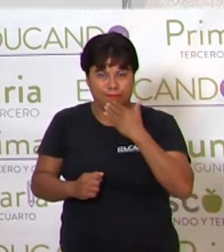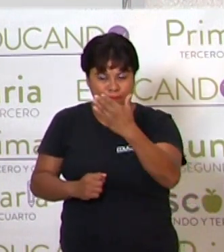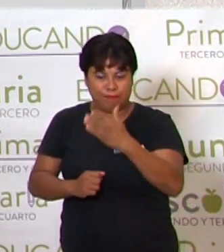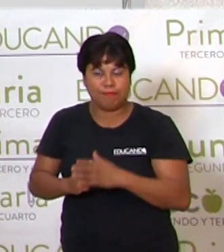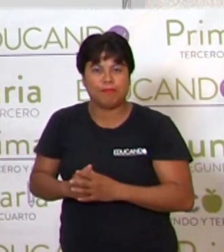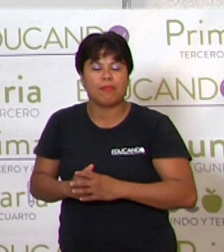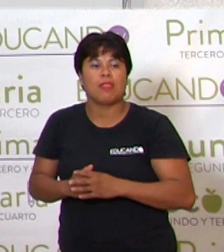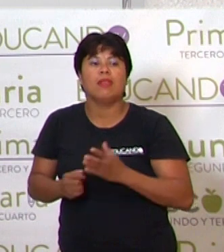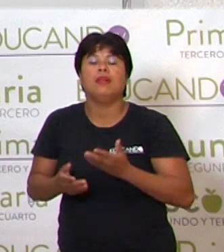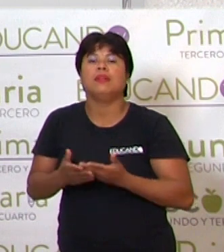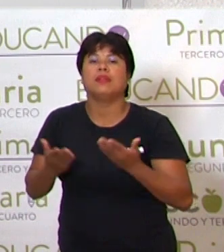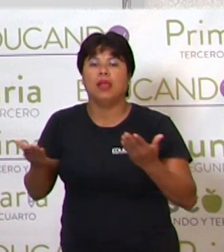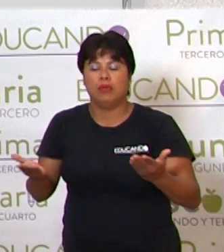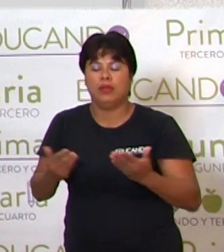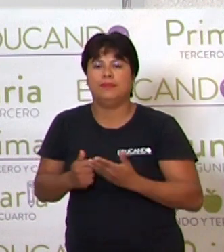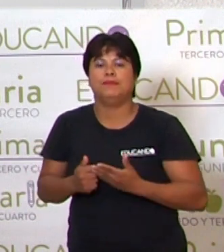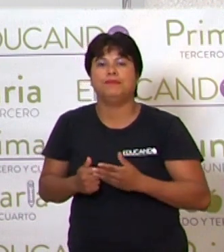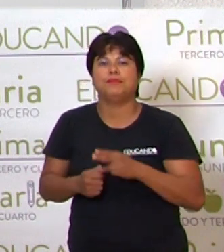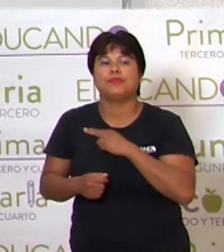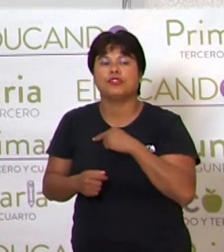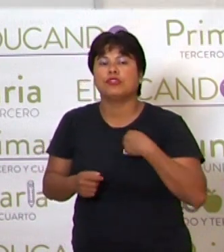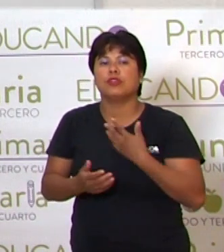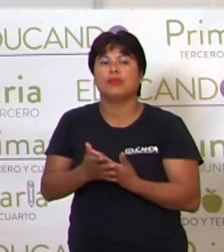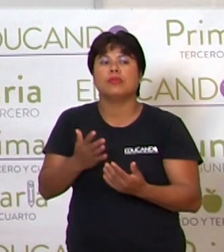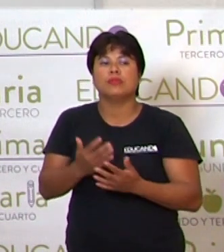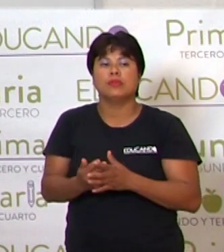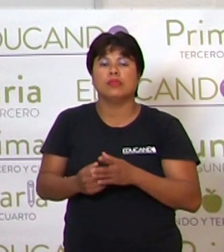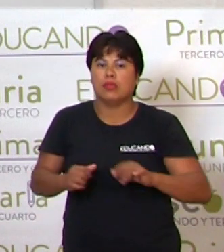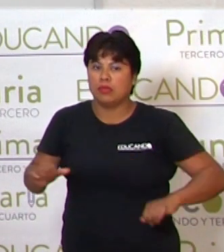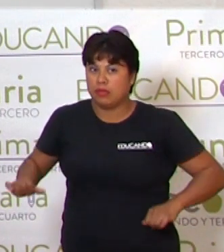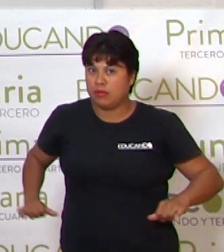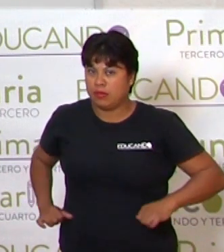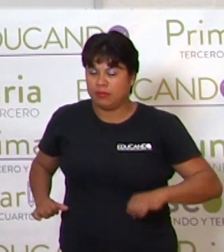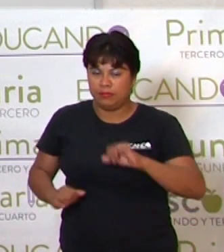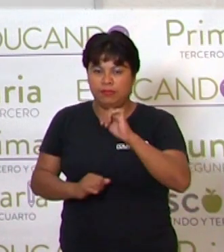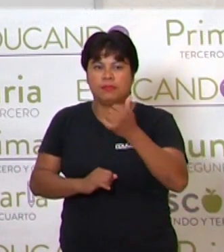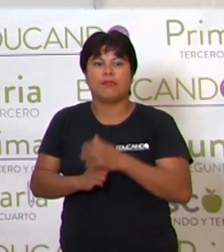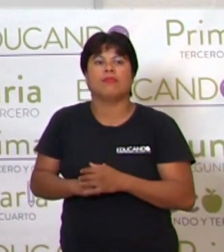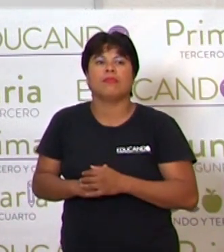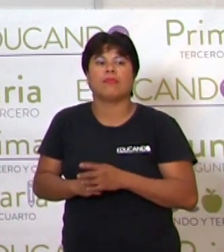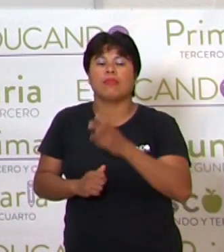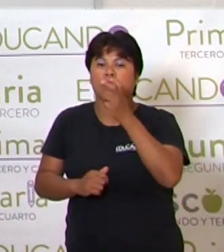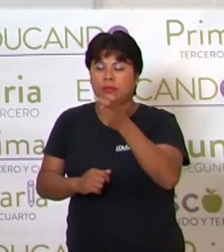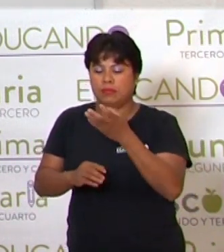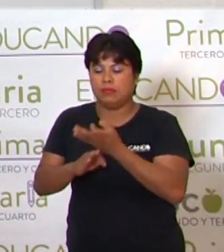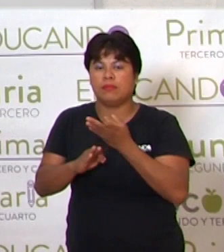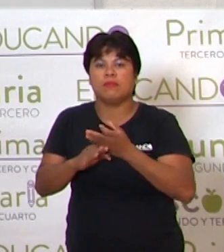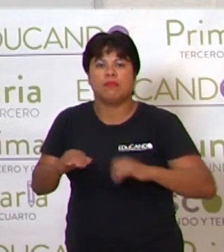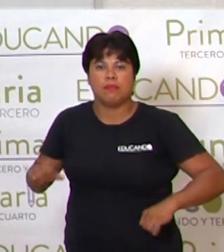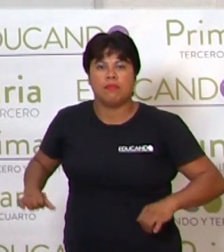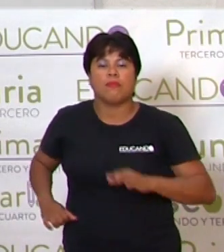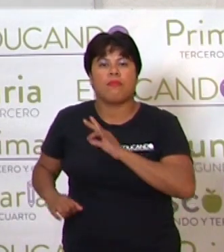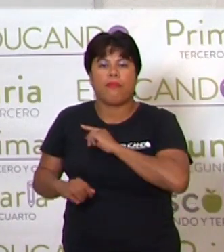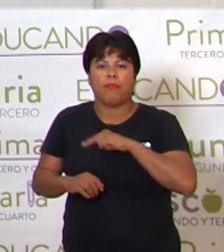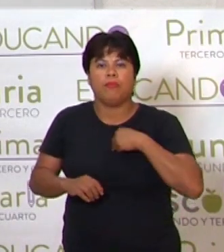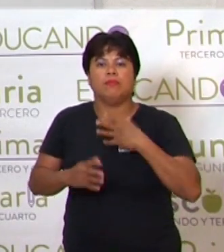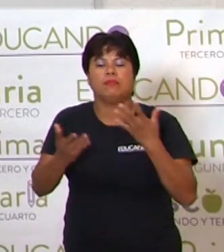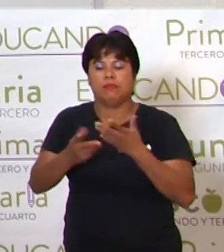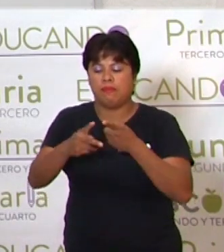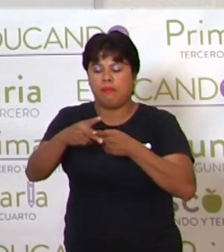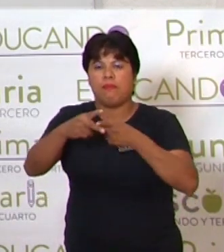bien. Ahora bien, vamos a realizar una actividad más. En esta actividad vamos a trazar un